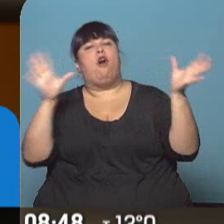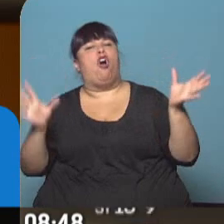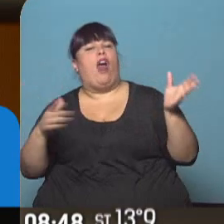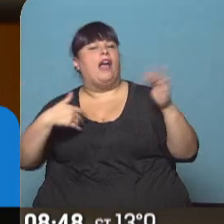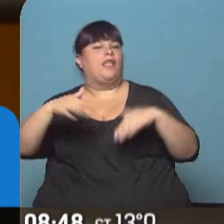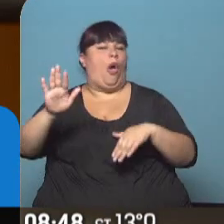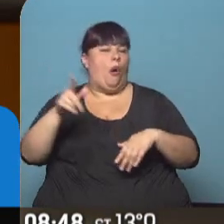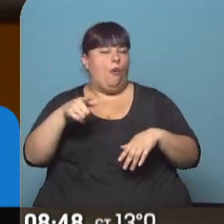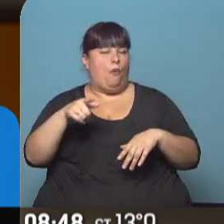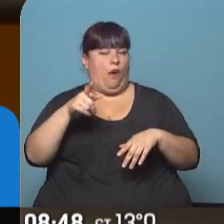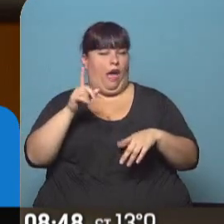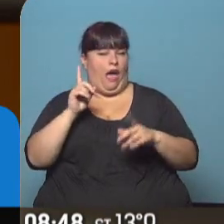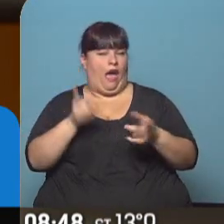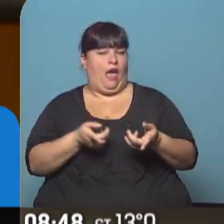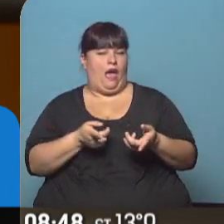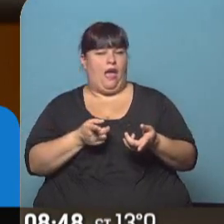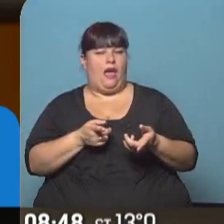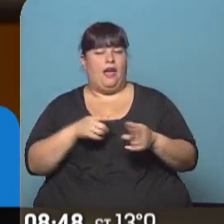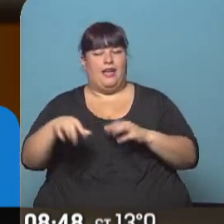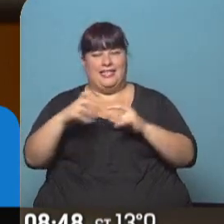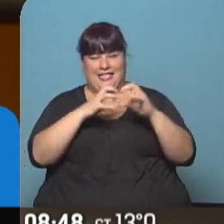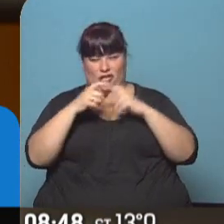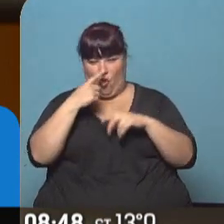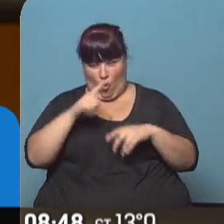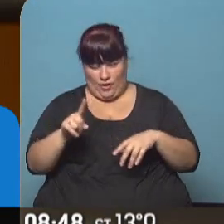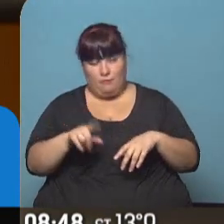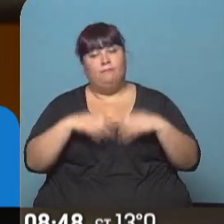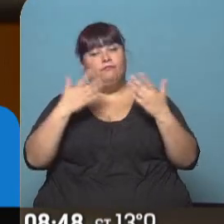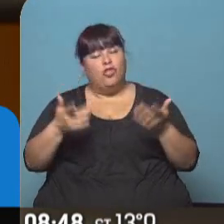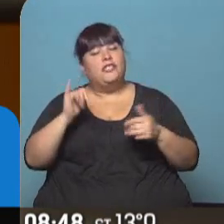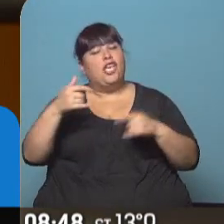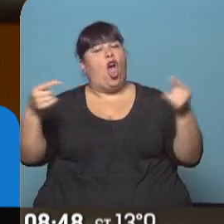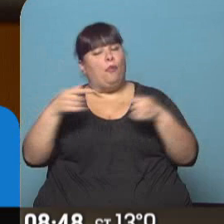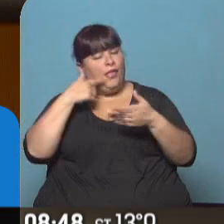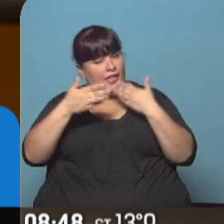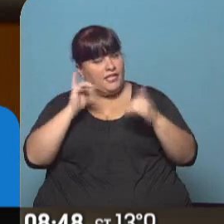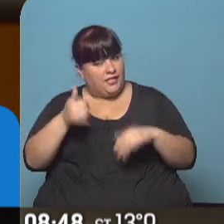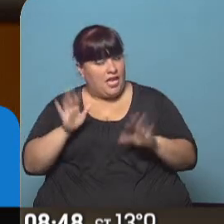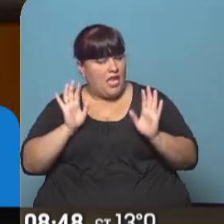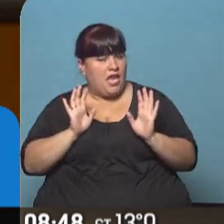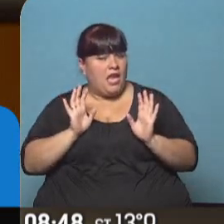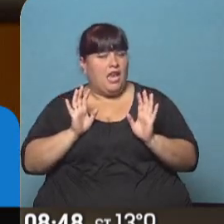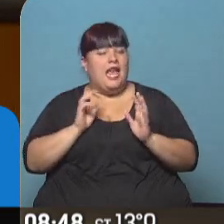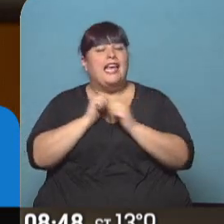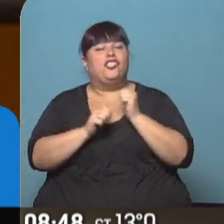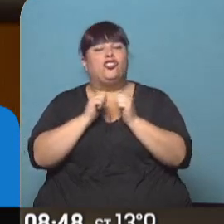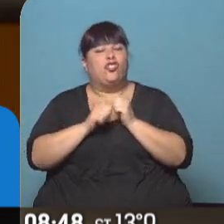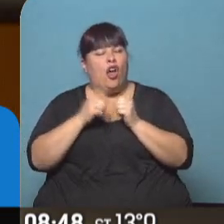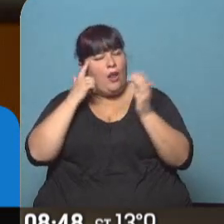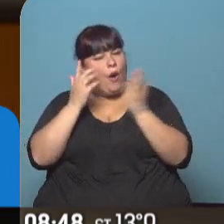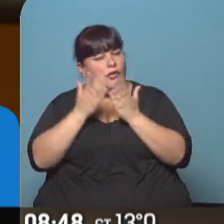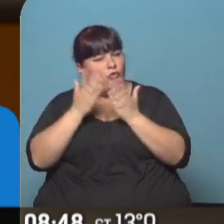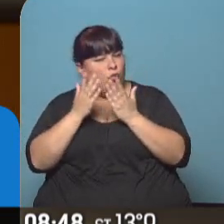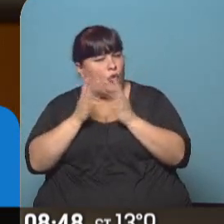que iban a hacer en esta sesión última. Y entonces sí habla la oposición. De hecho, la historia lo